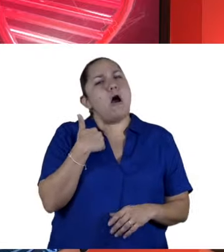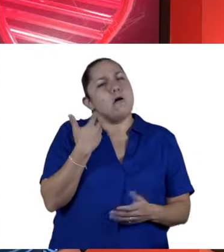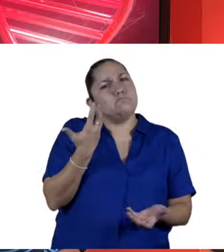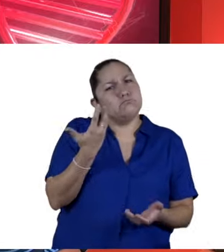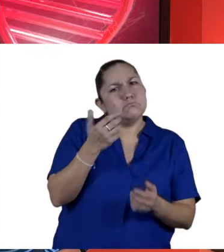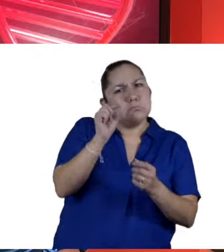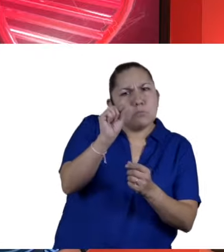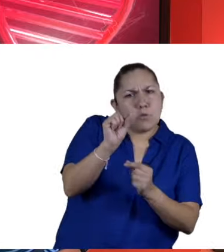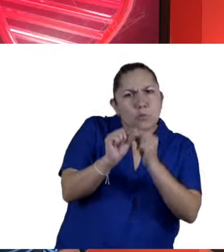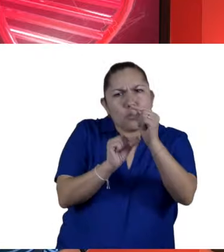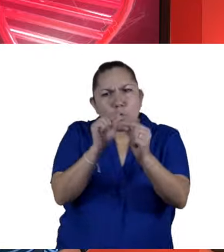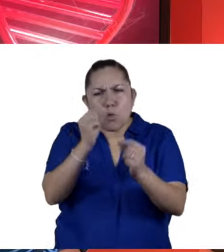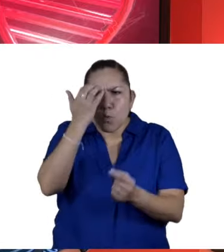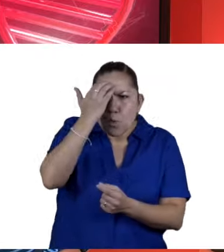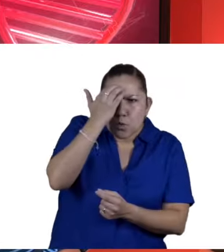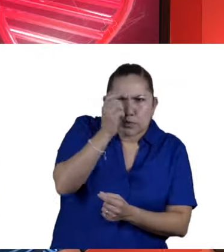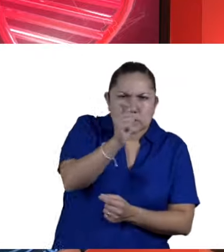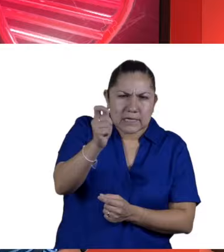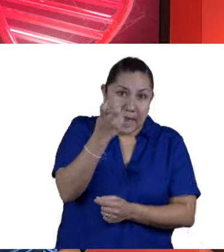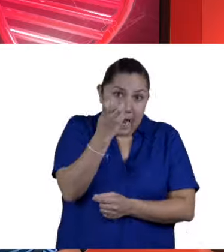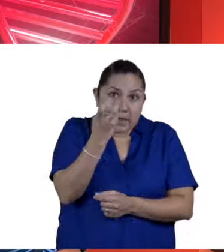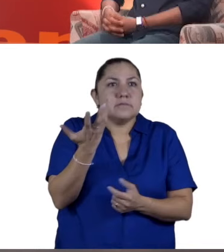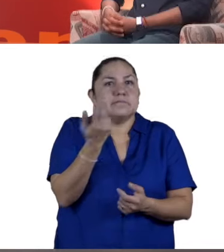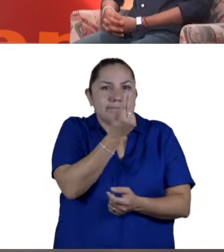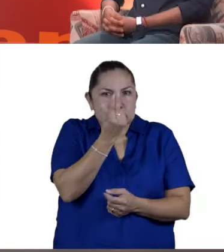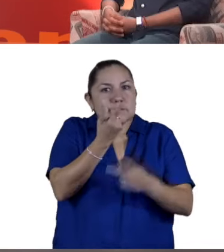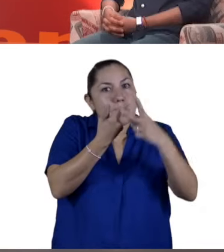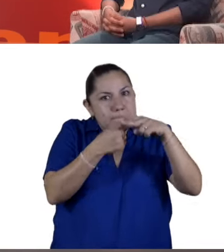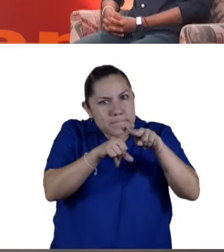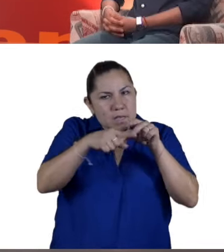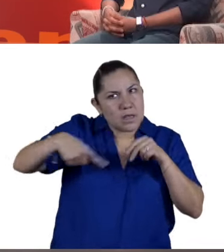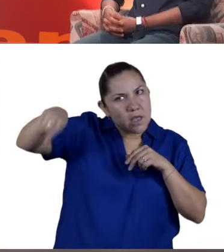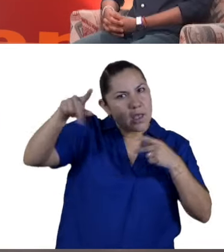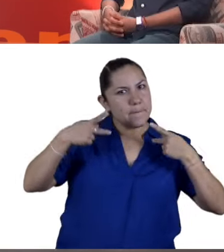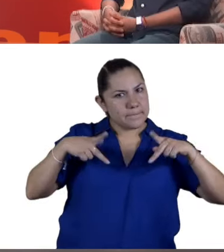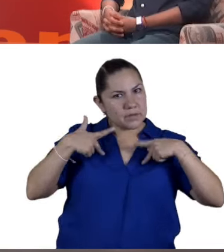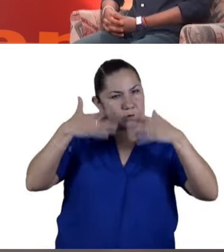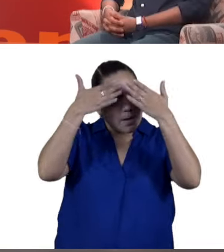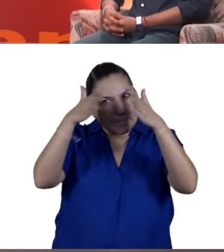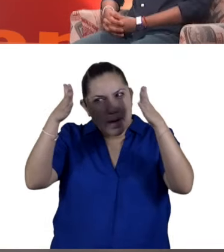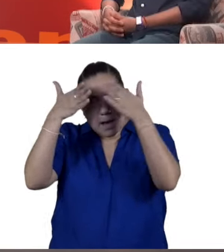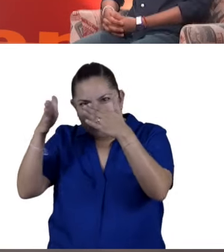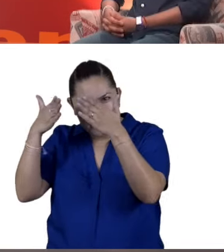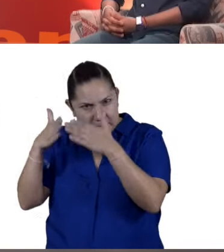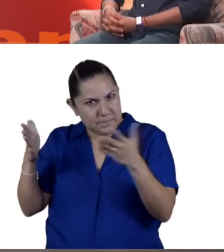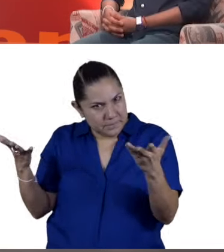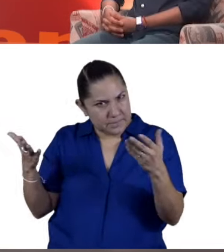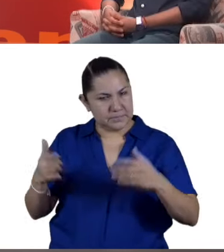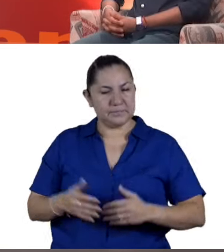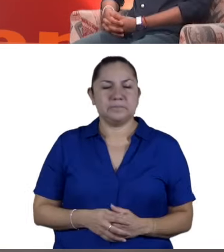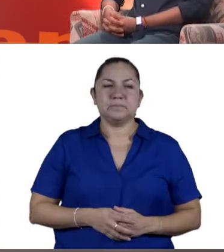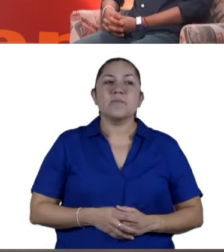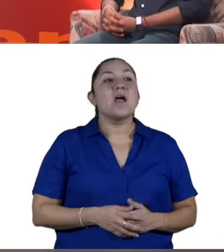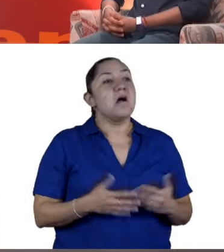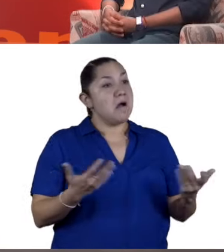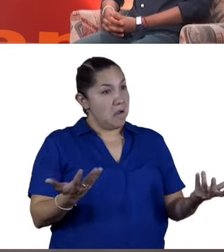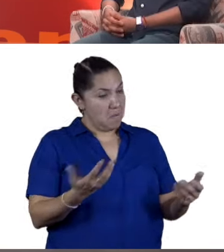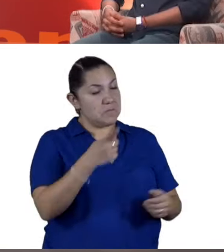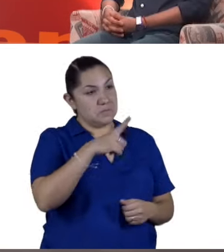fácil, pero con algo se puede empezar a sensibilizar. Muchísimas gracias, Sonny. Pues mira, tomando un poco lo que dicen